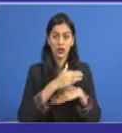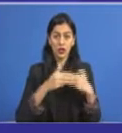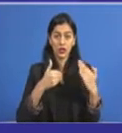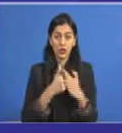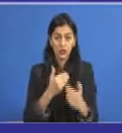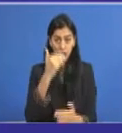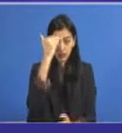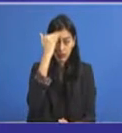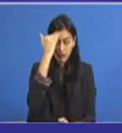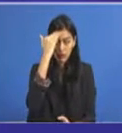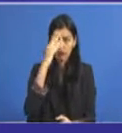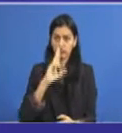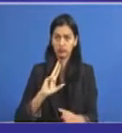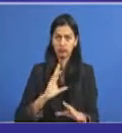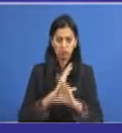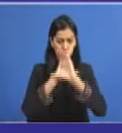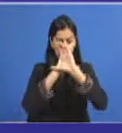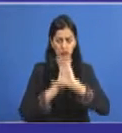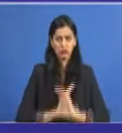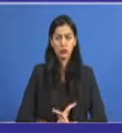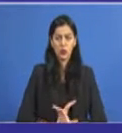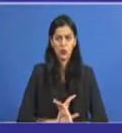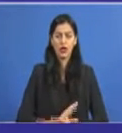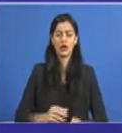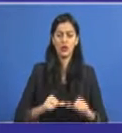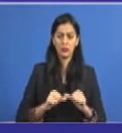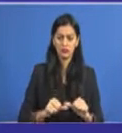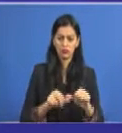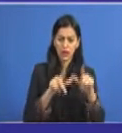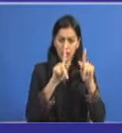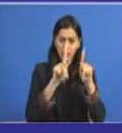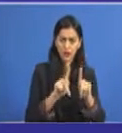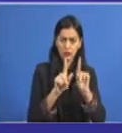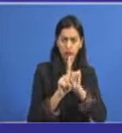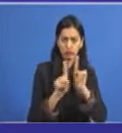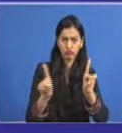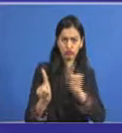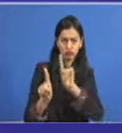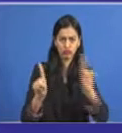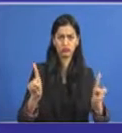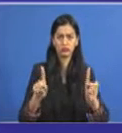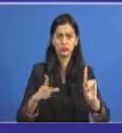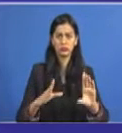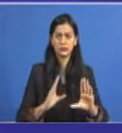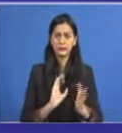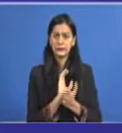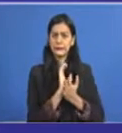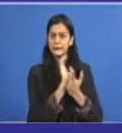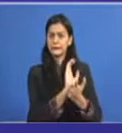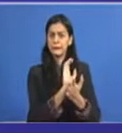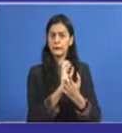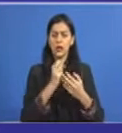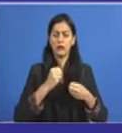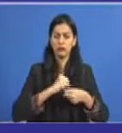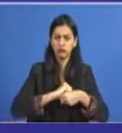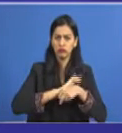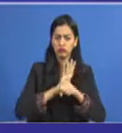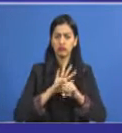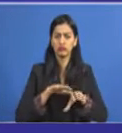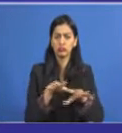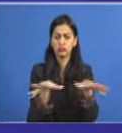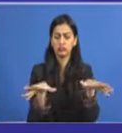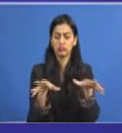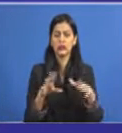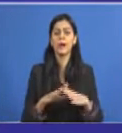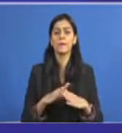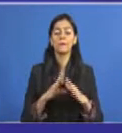nos cuidemos y mientras mantengamos ese distanciamiento social, evitaremos la propagación del COVID-19 y a la misma vez podremos permitir